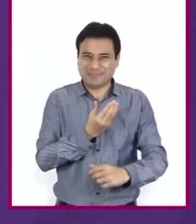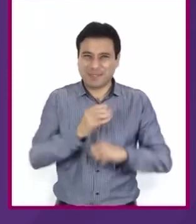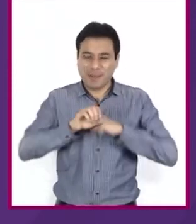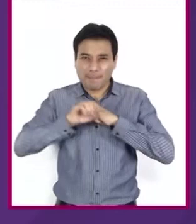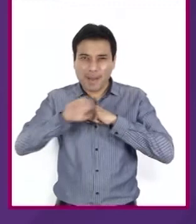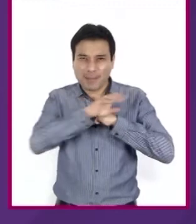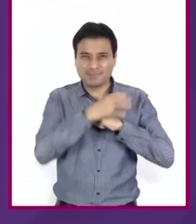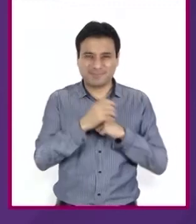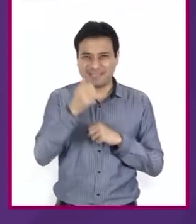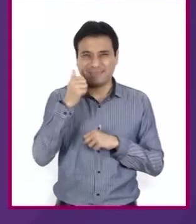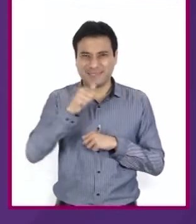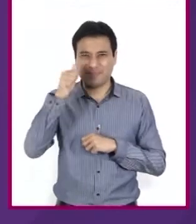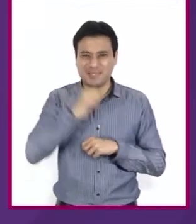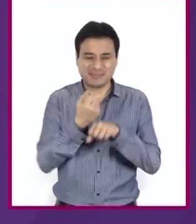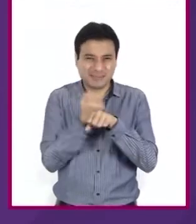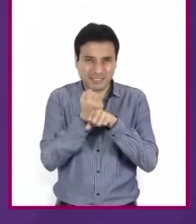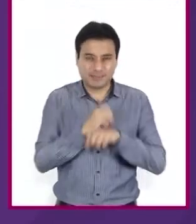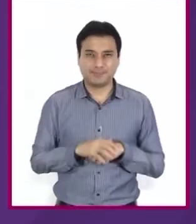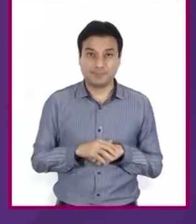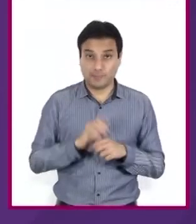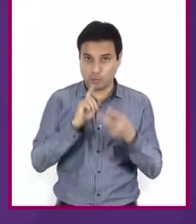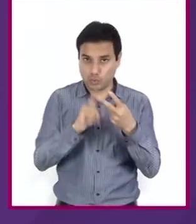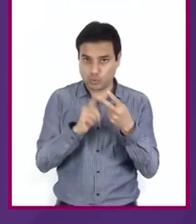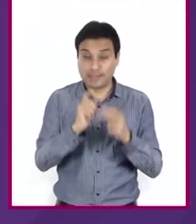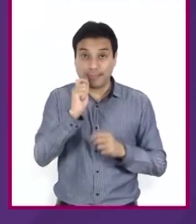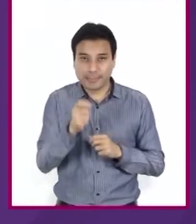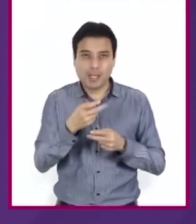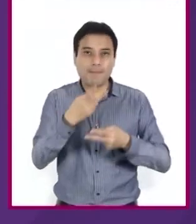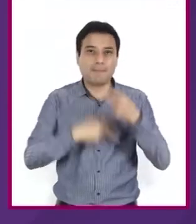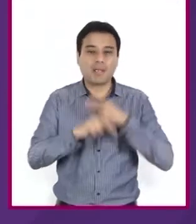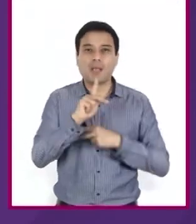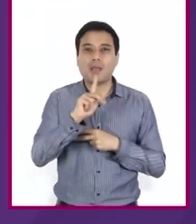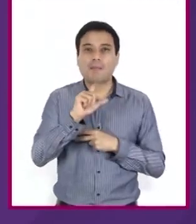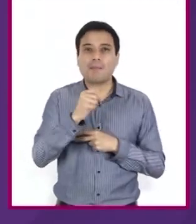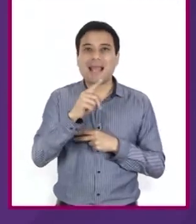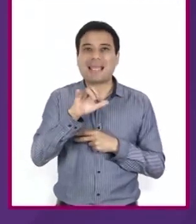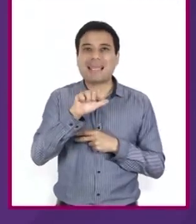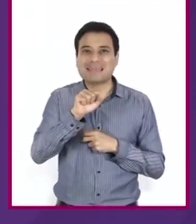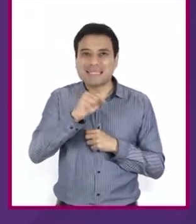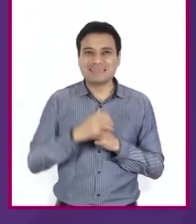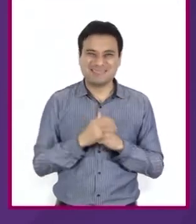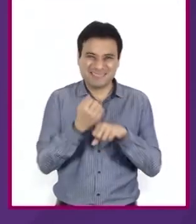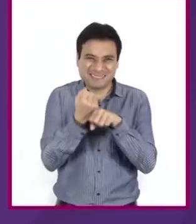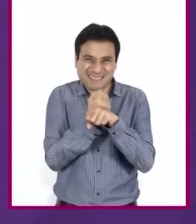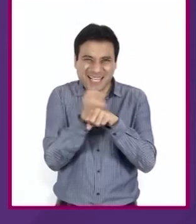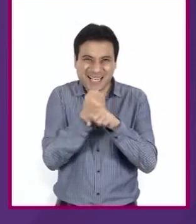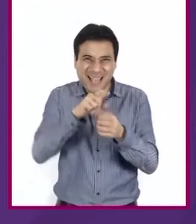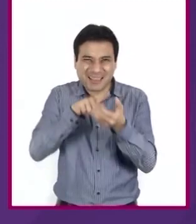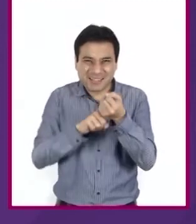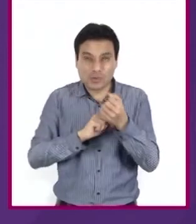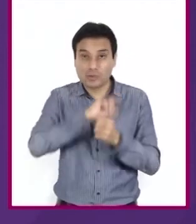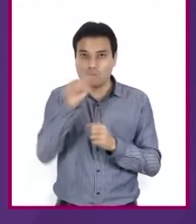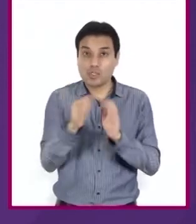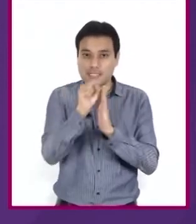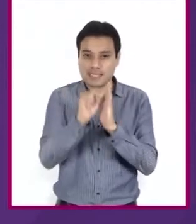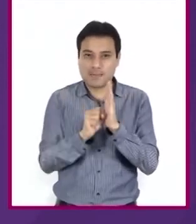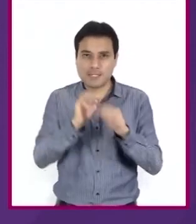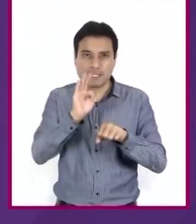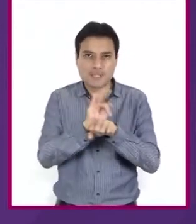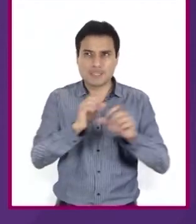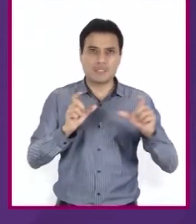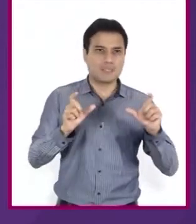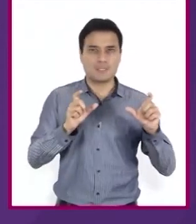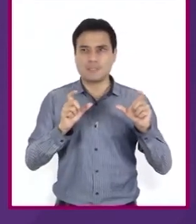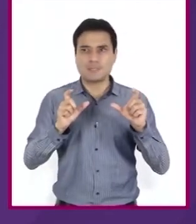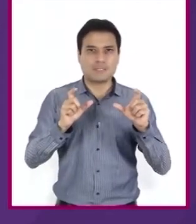defenderse. 2. Se crean más plaquetas y se pone en marcha el sistema inmunológico por si hay alguna herida